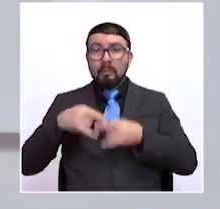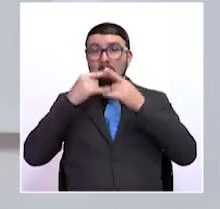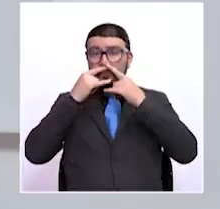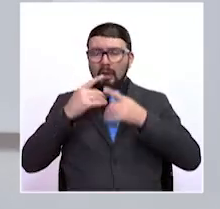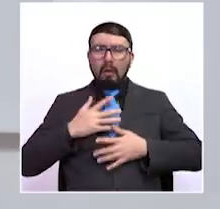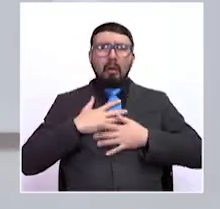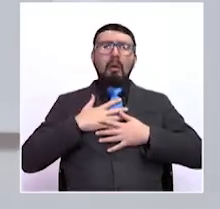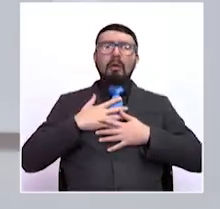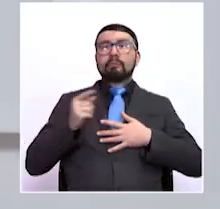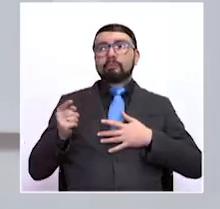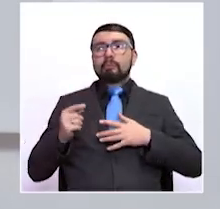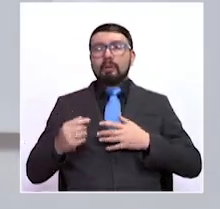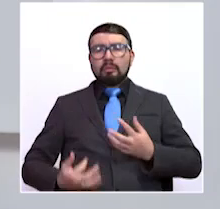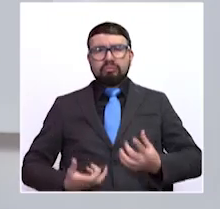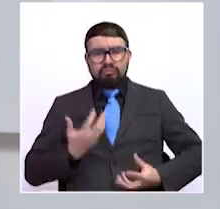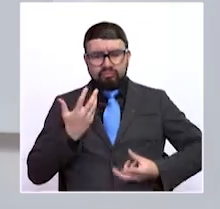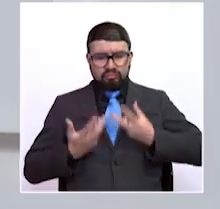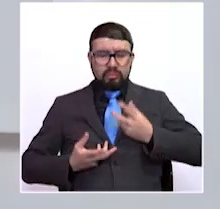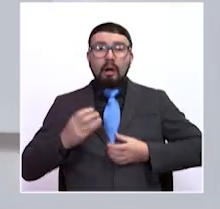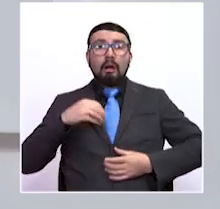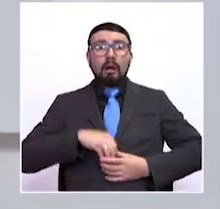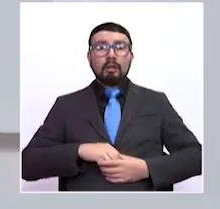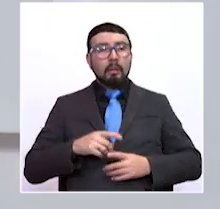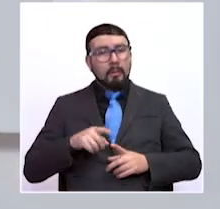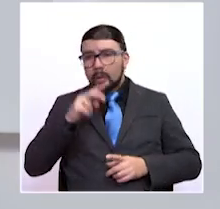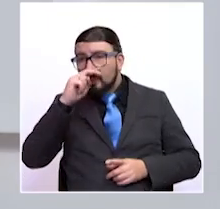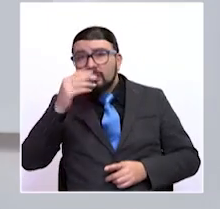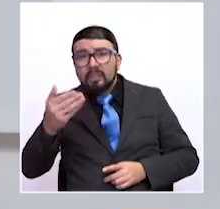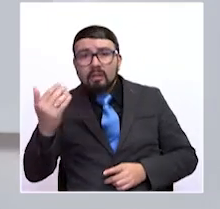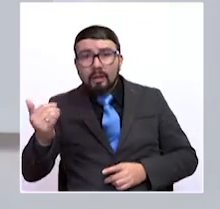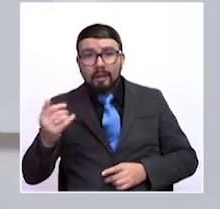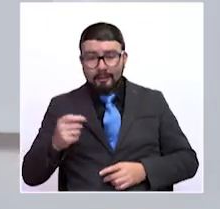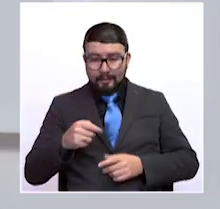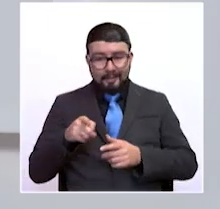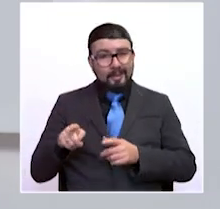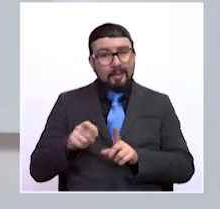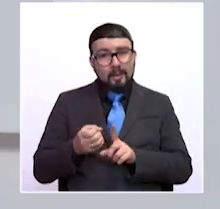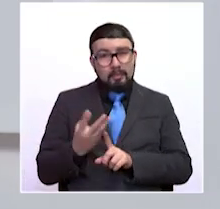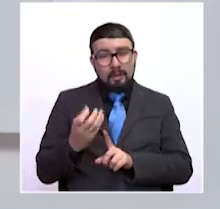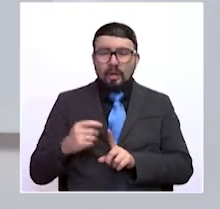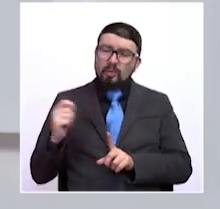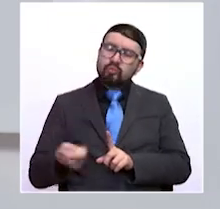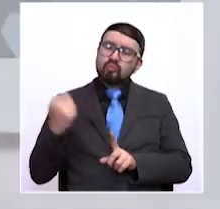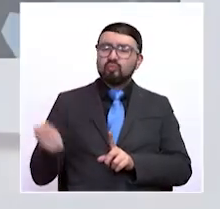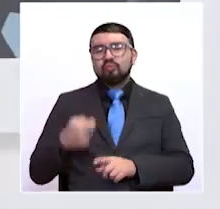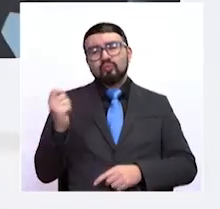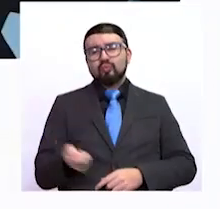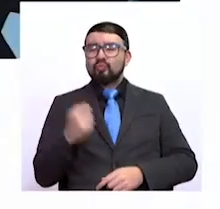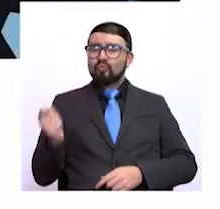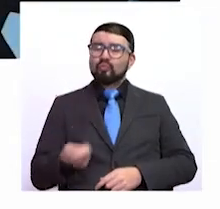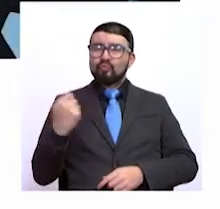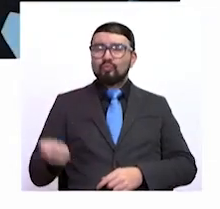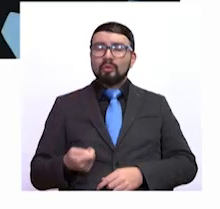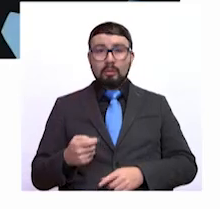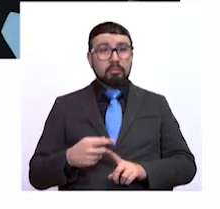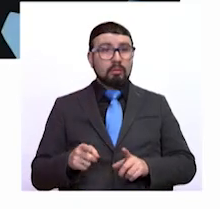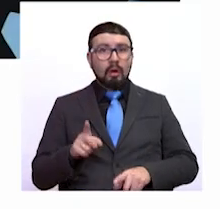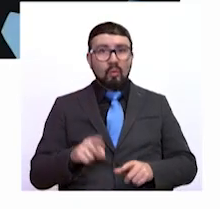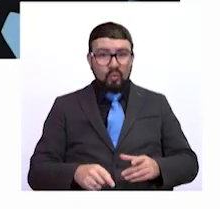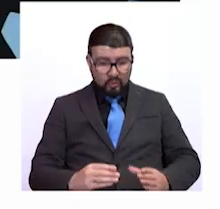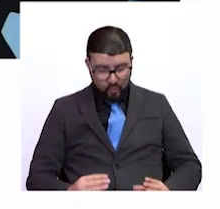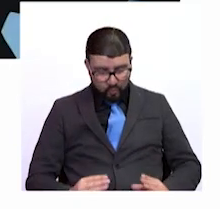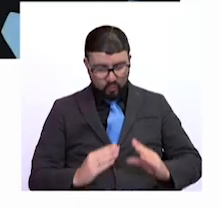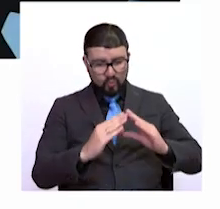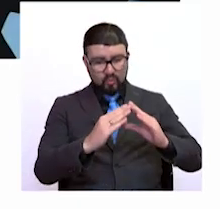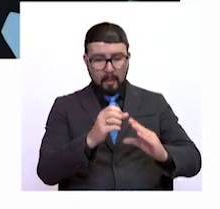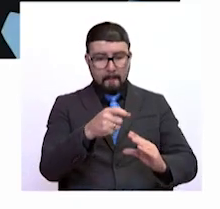demás. Pero veíamos un niño con una velita, pero hay otros que tienen tacos de